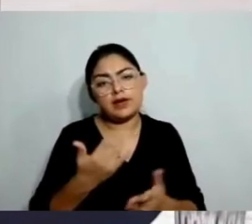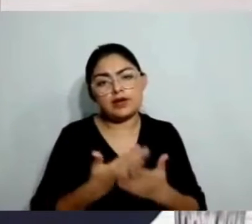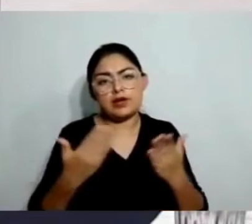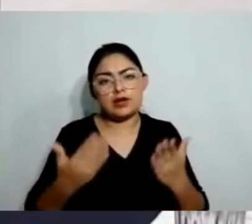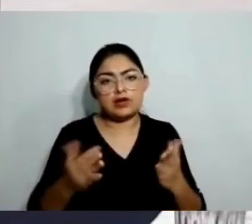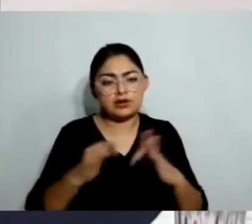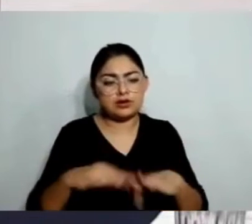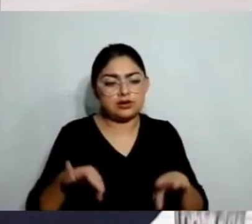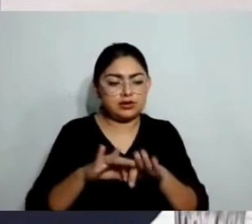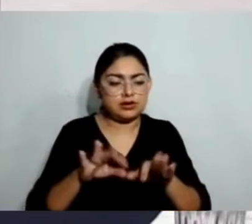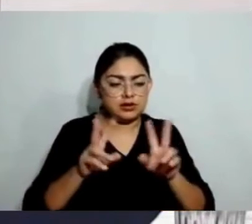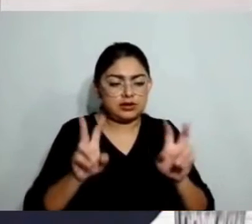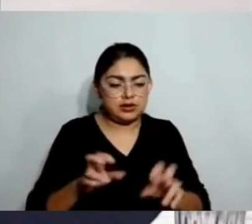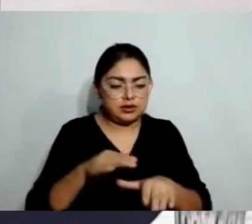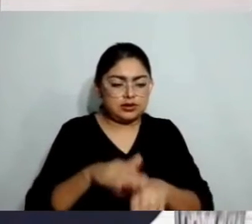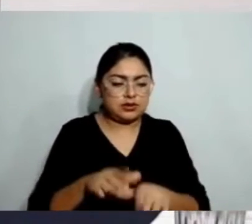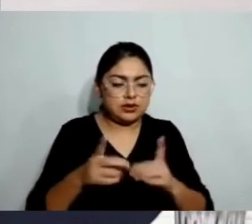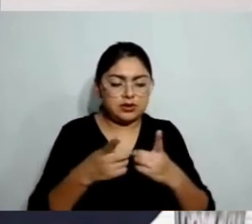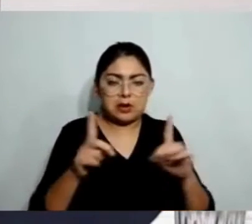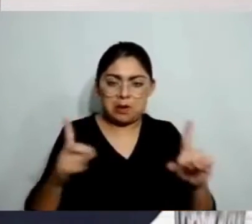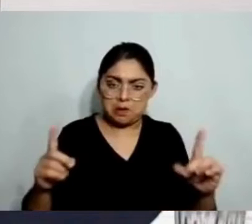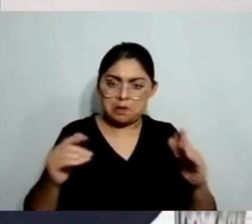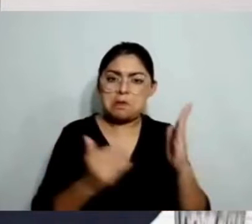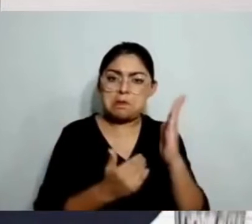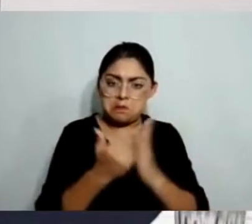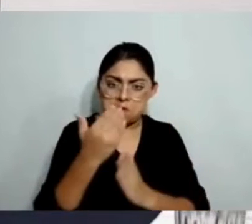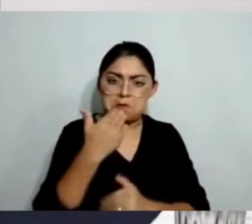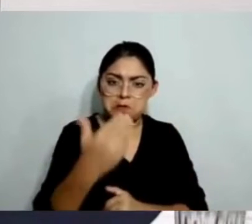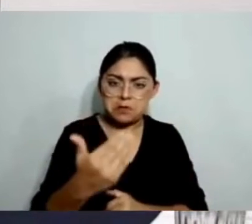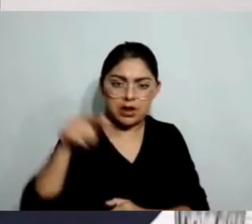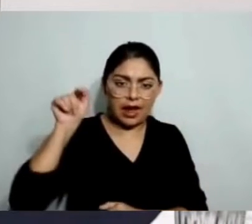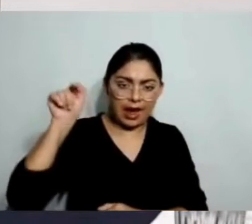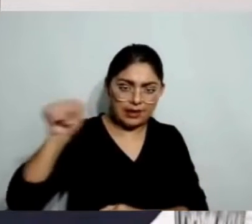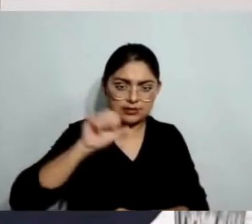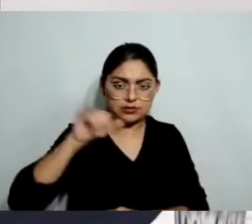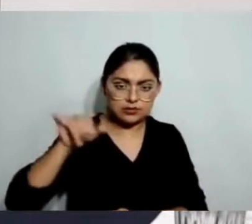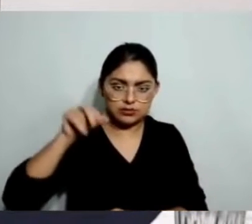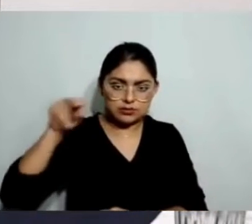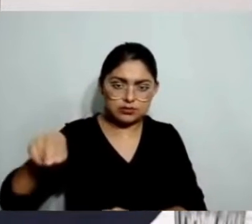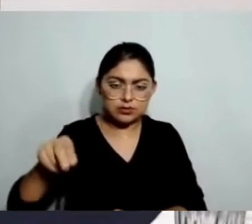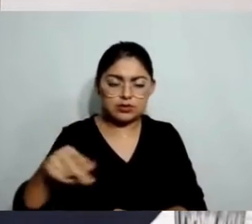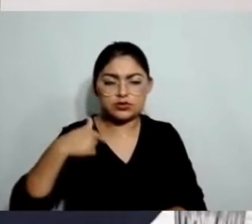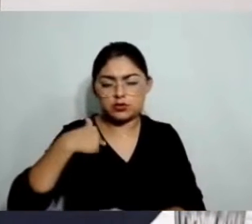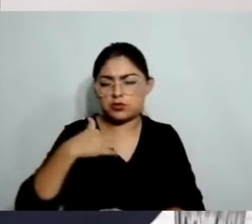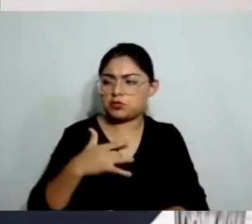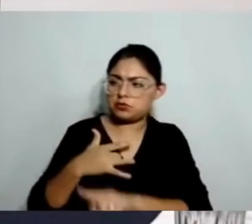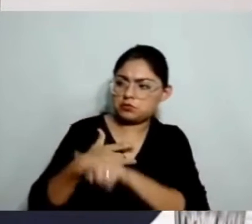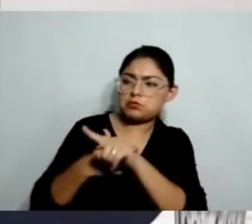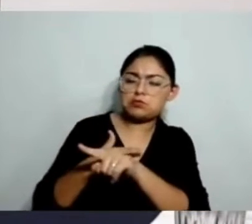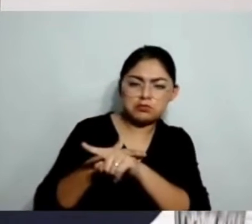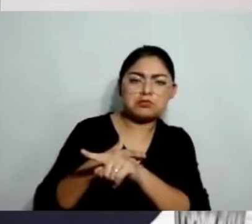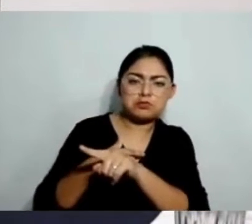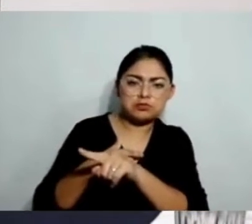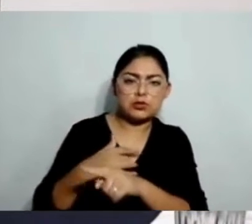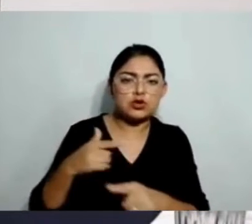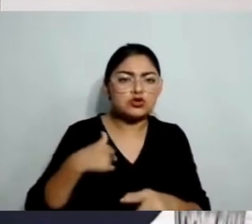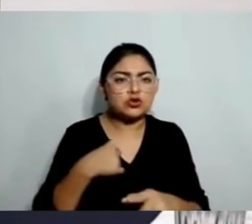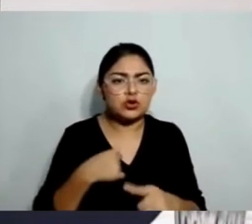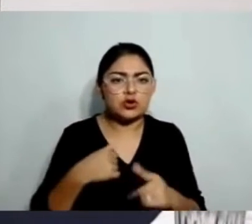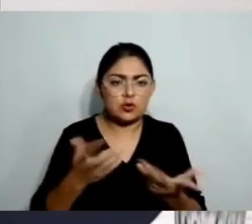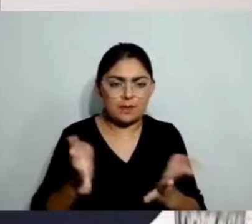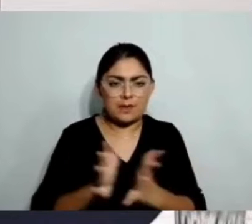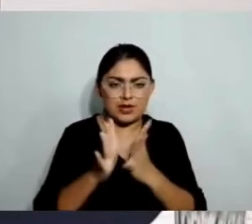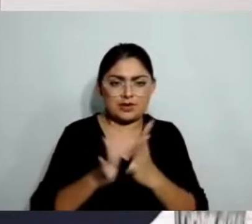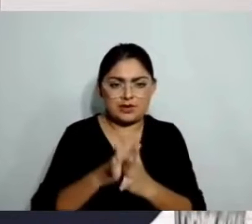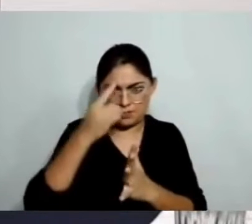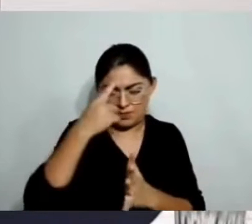eh por parte de la suprema corte yo que participé en la revisión de casos puedo decir que detecté muchos